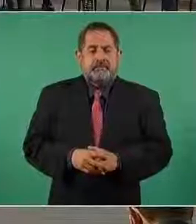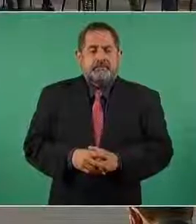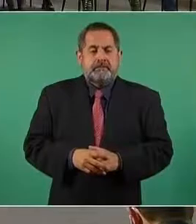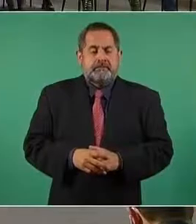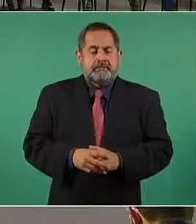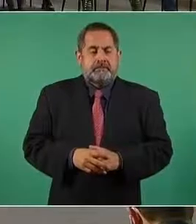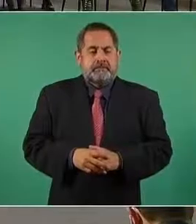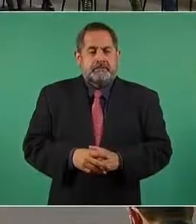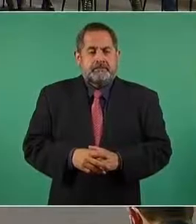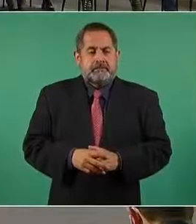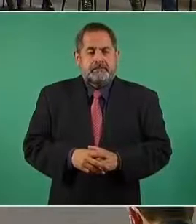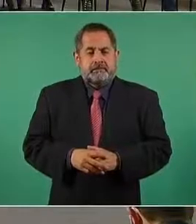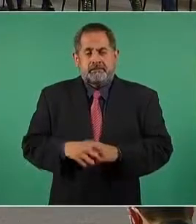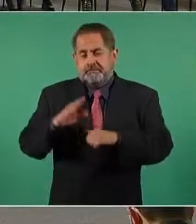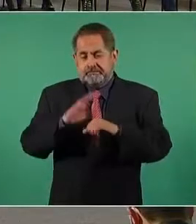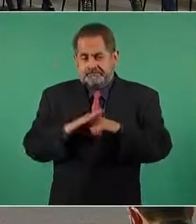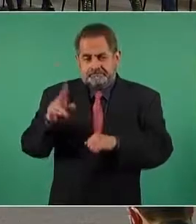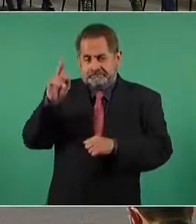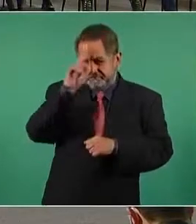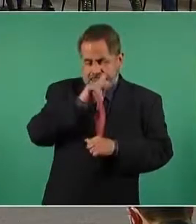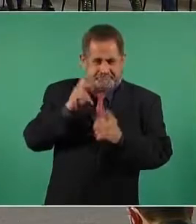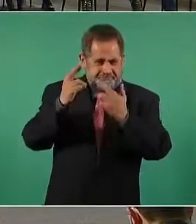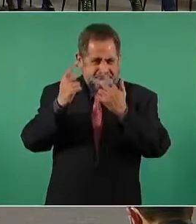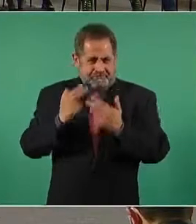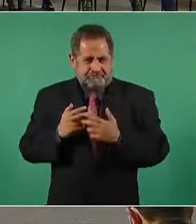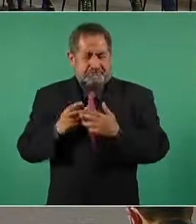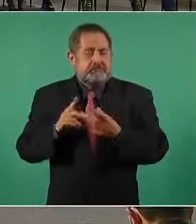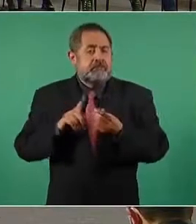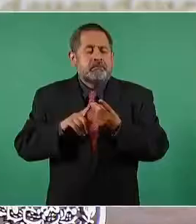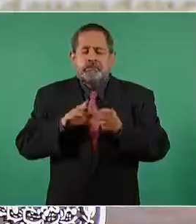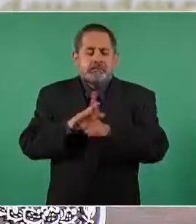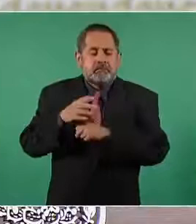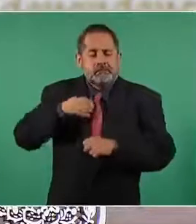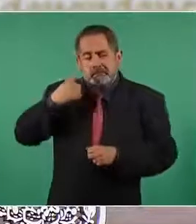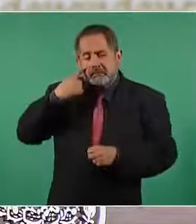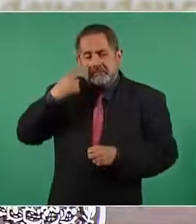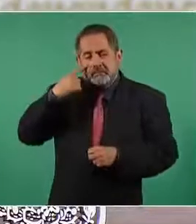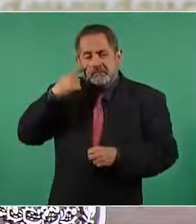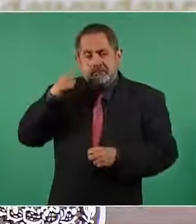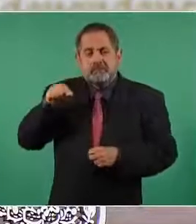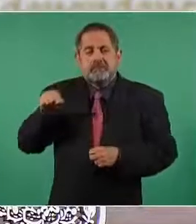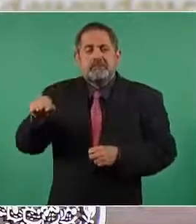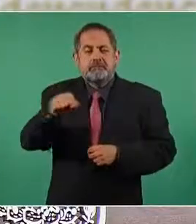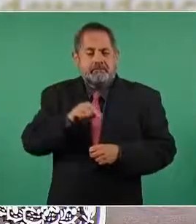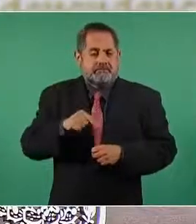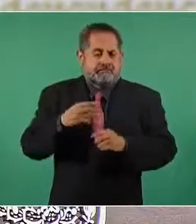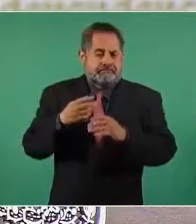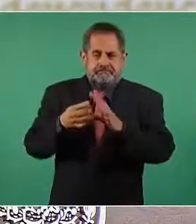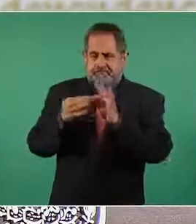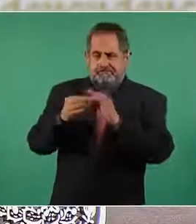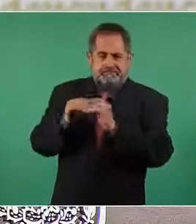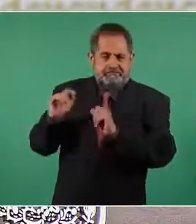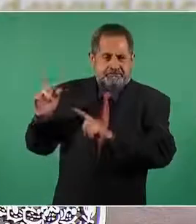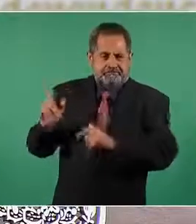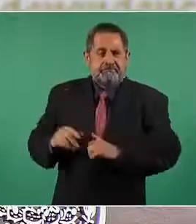Los principales daños presentados de manera recurrente en las tres entidades pueden clasificarse de la siguiente